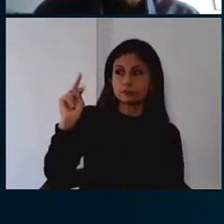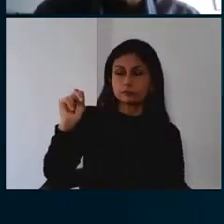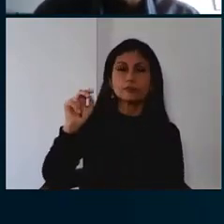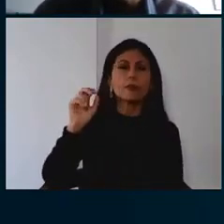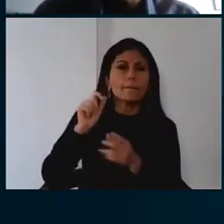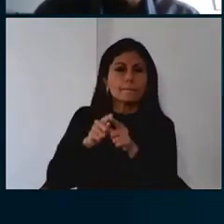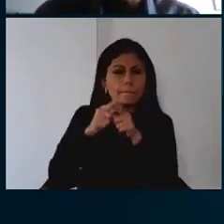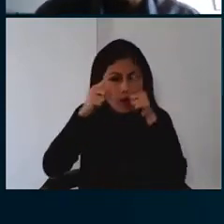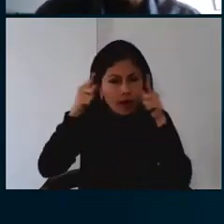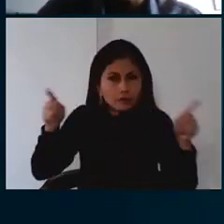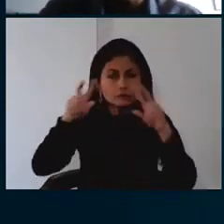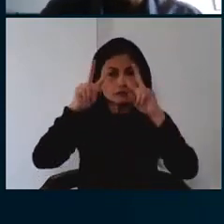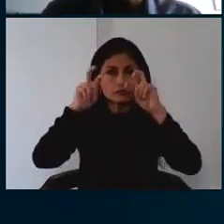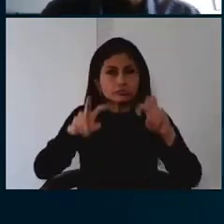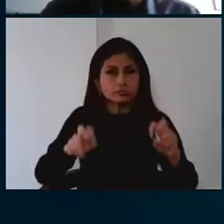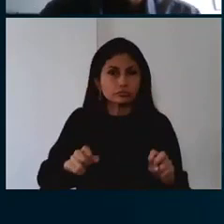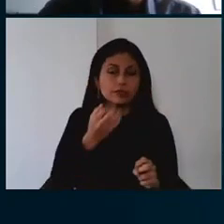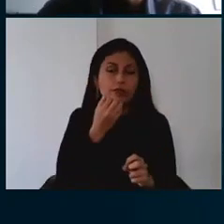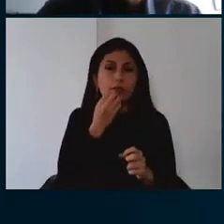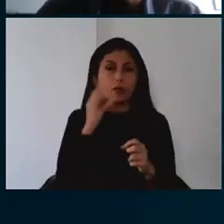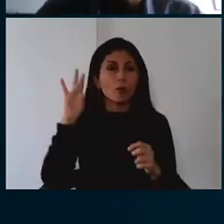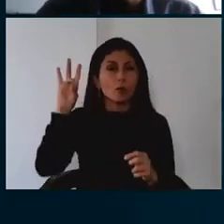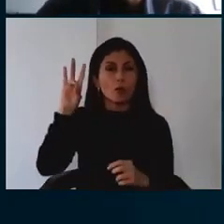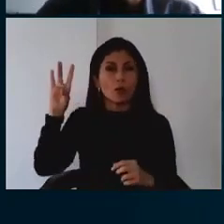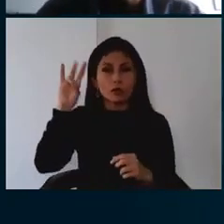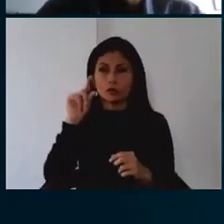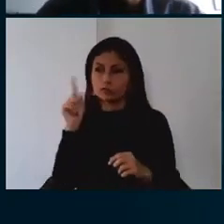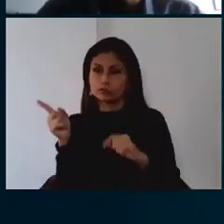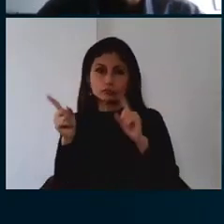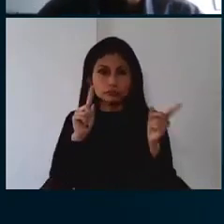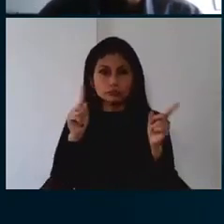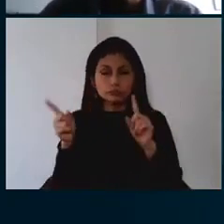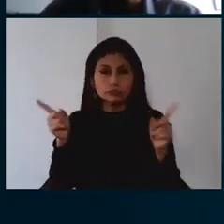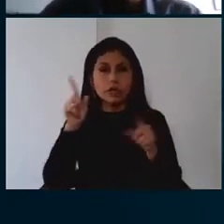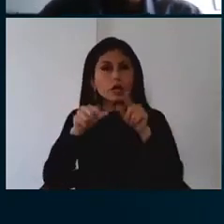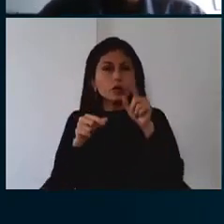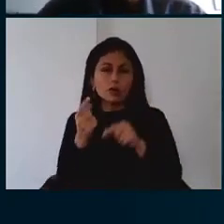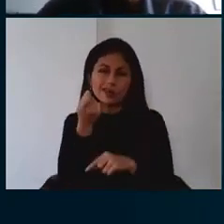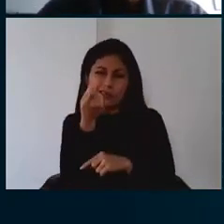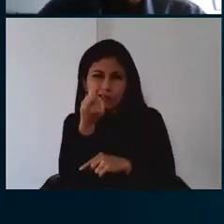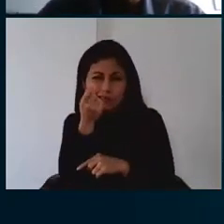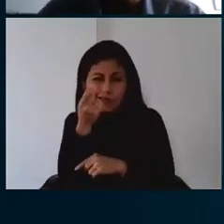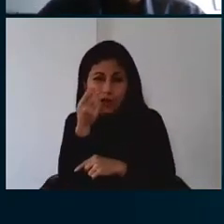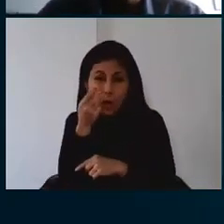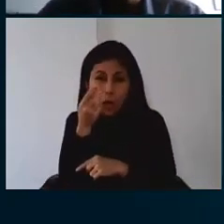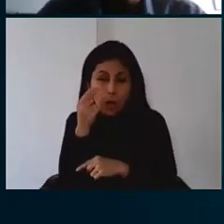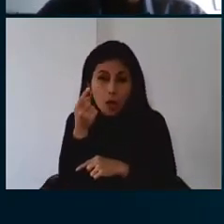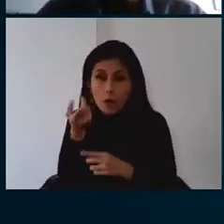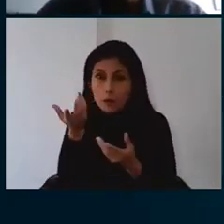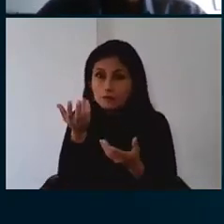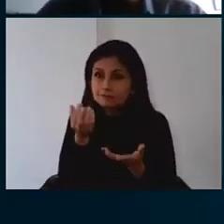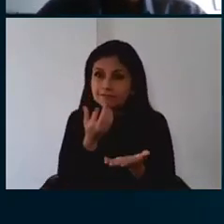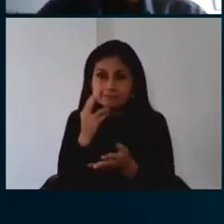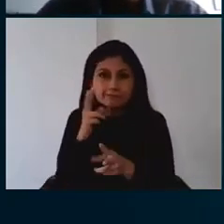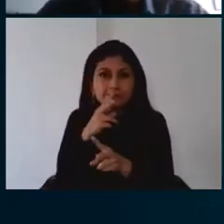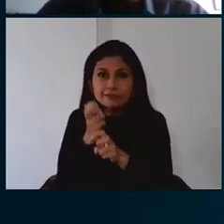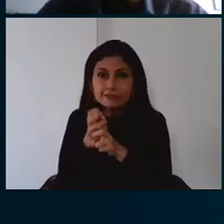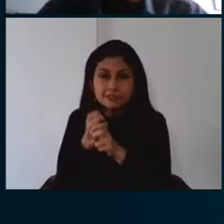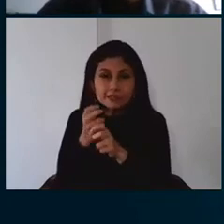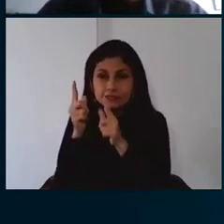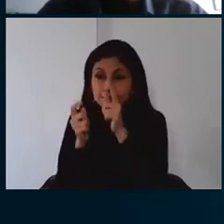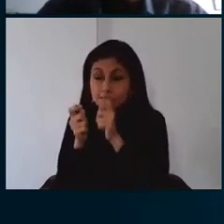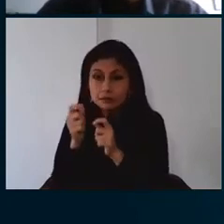porque estos modelos numéricos pueden encontrar detalles que no pueden ser medidos fácilmente en campo, que requerirían de unos